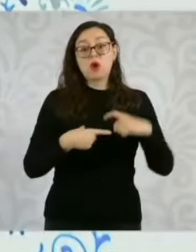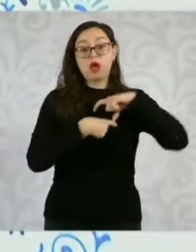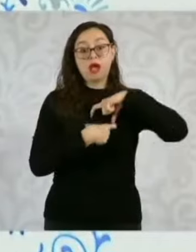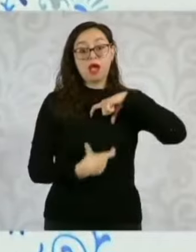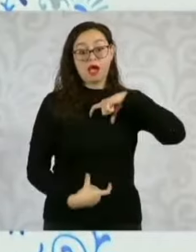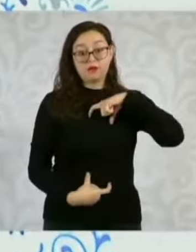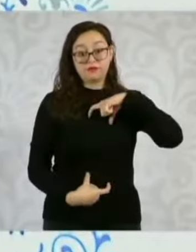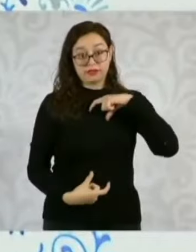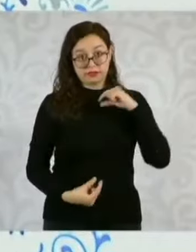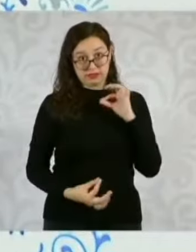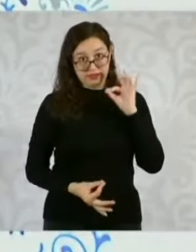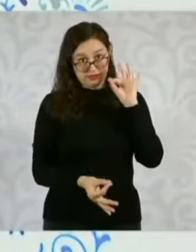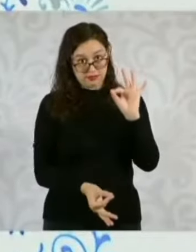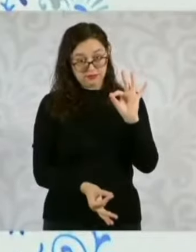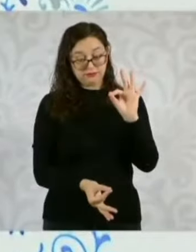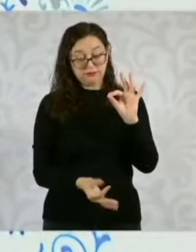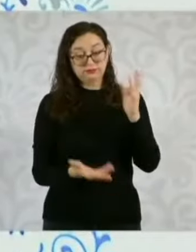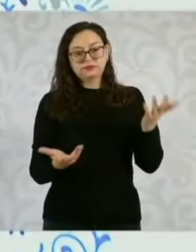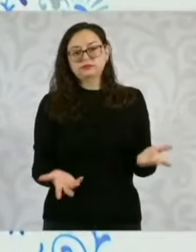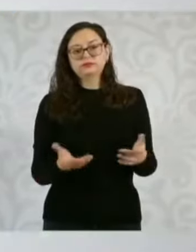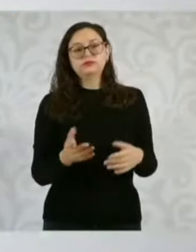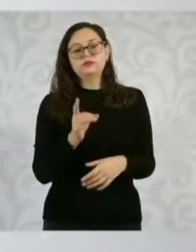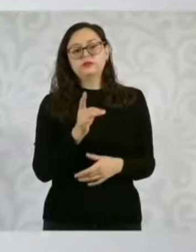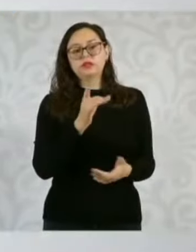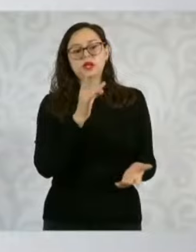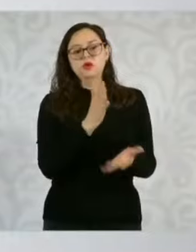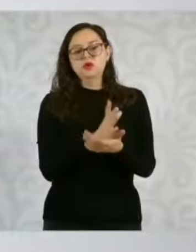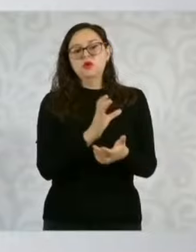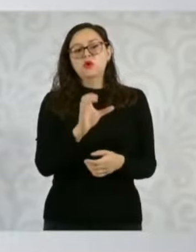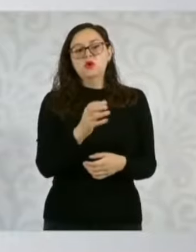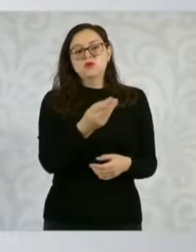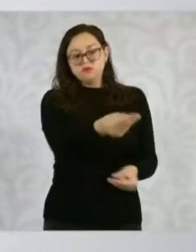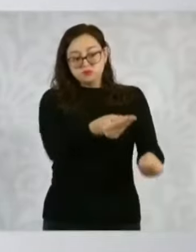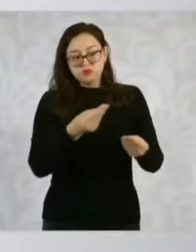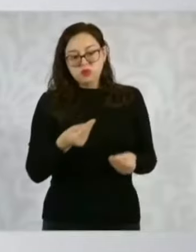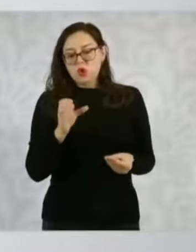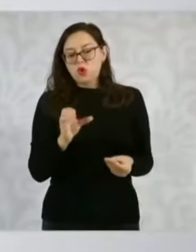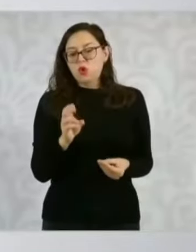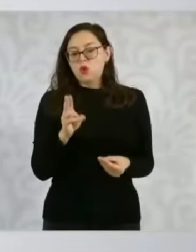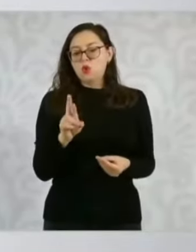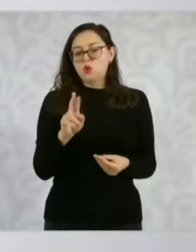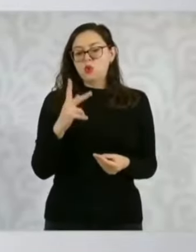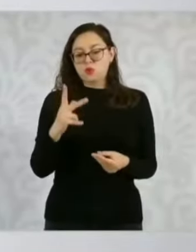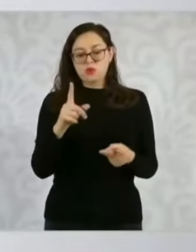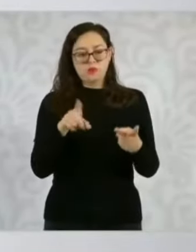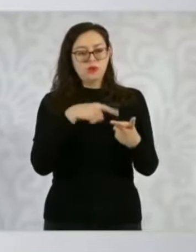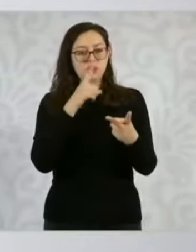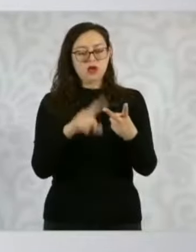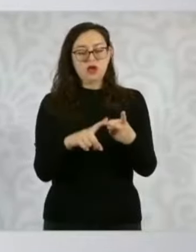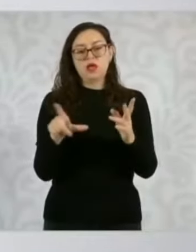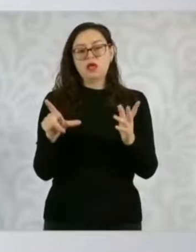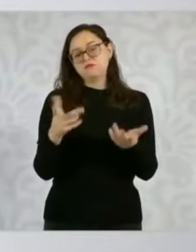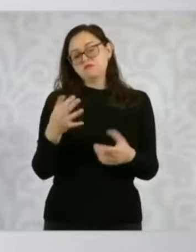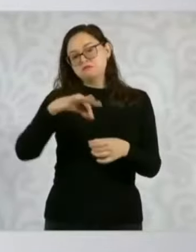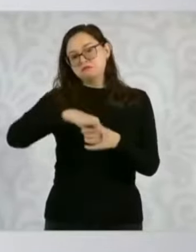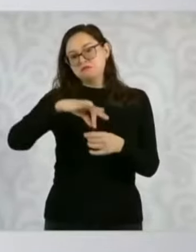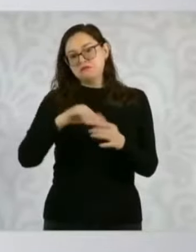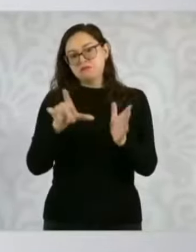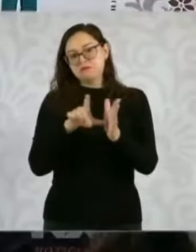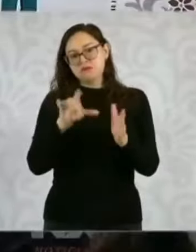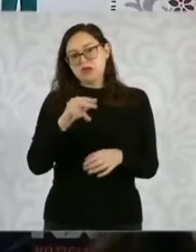que nos puedan proporcionar su CURP y una identificación oficial para poder hacer el registro de los datos de manera